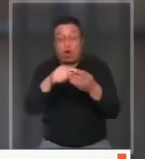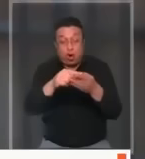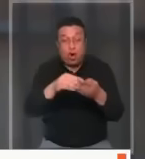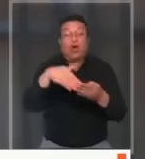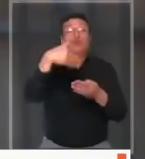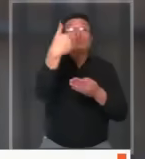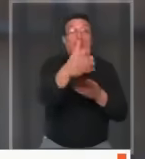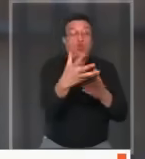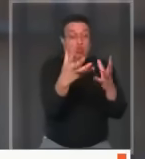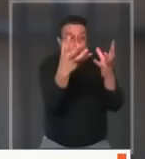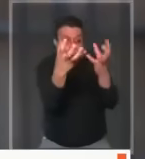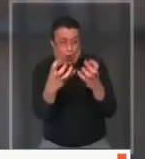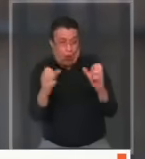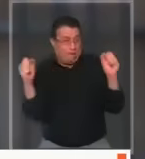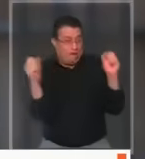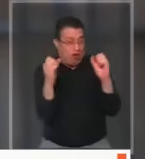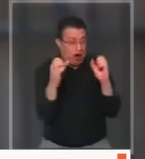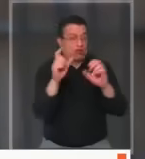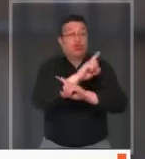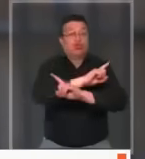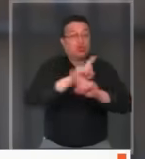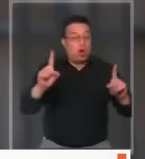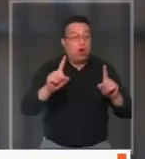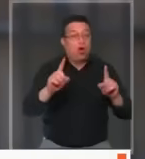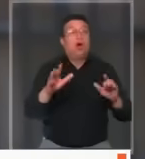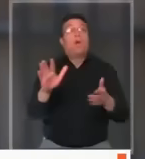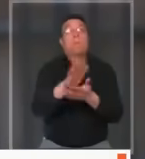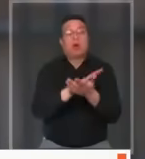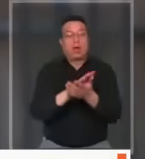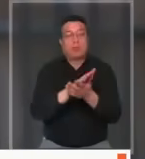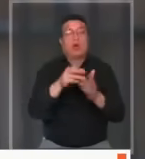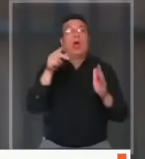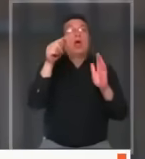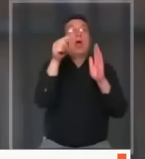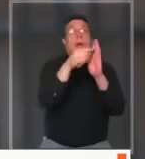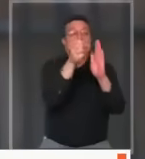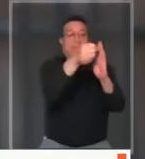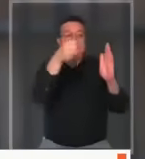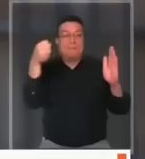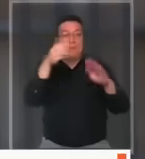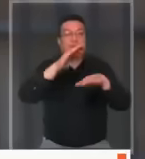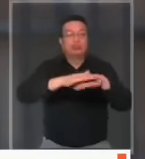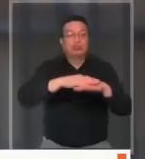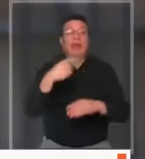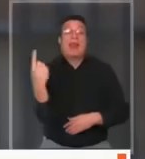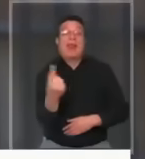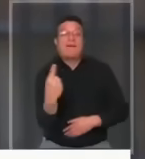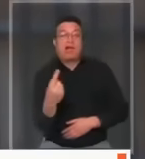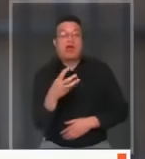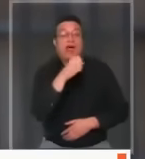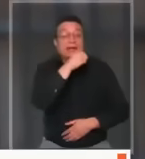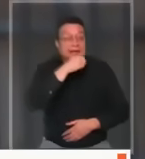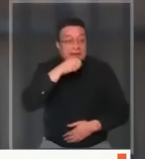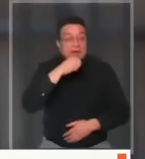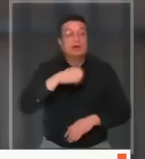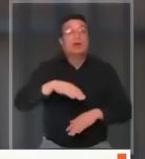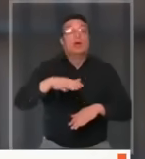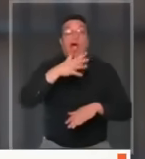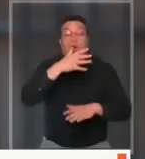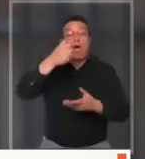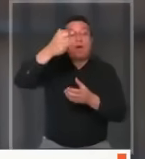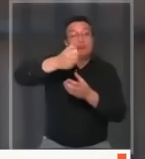de alto consumo. Es decir, algunos de los aparatos como microondas, estamos hablando de lavadora, secadora, calentador de